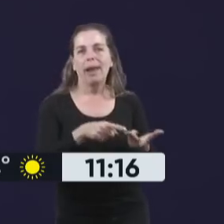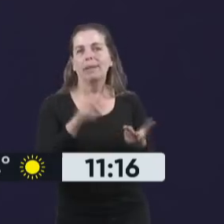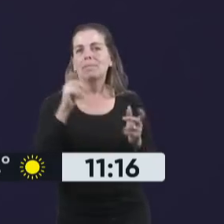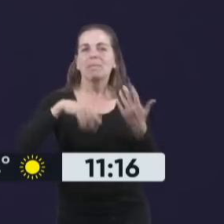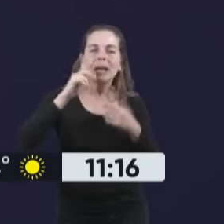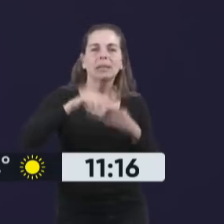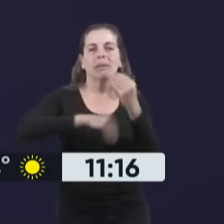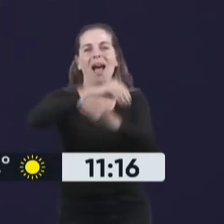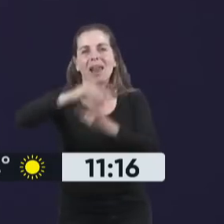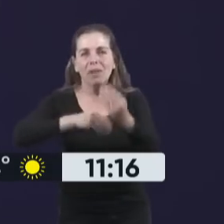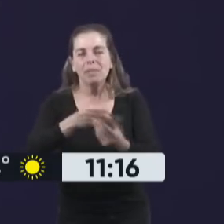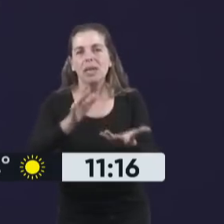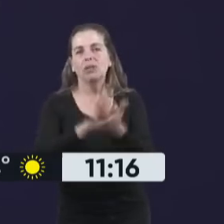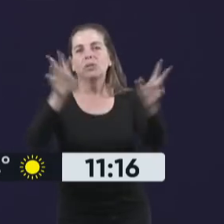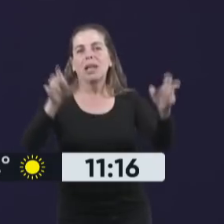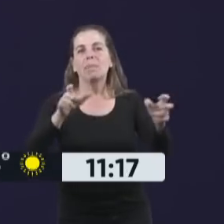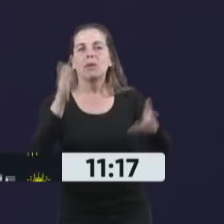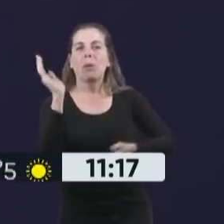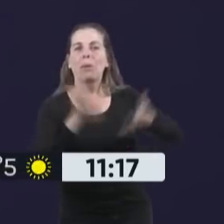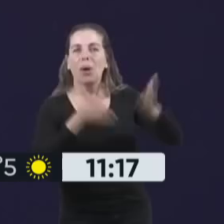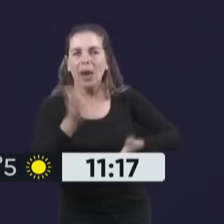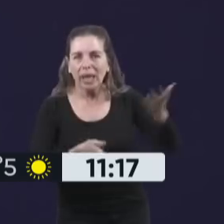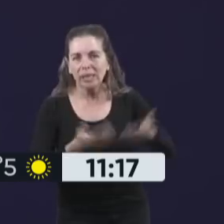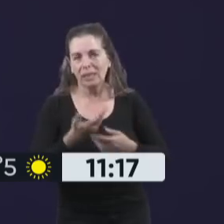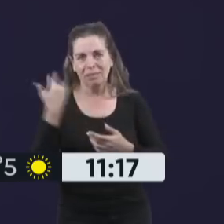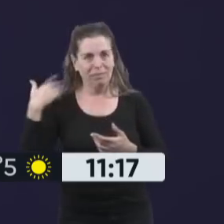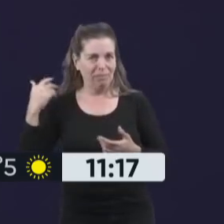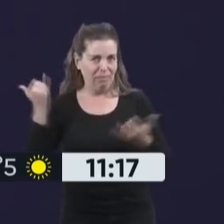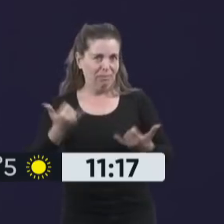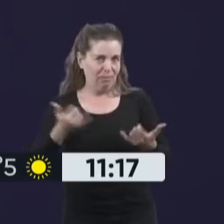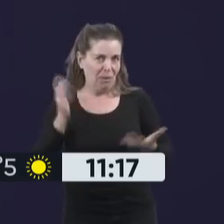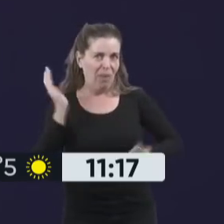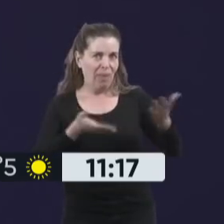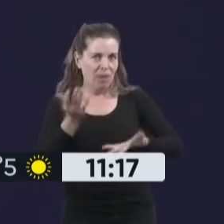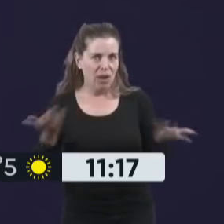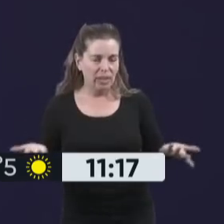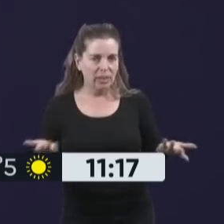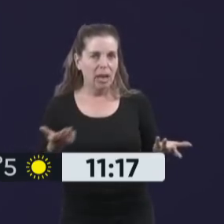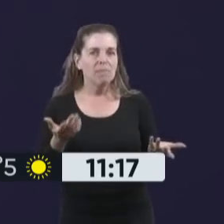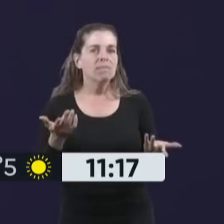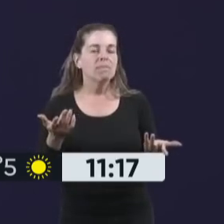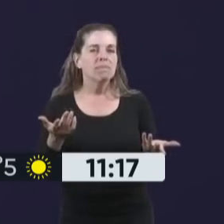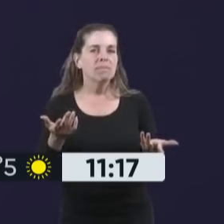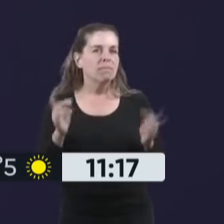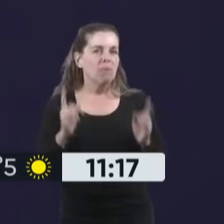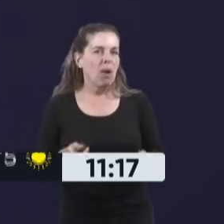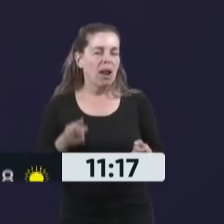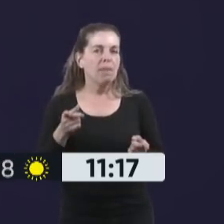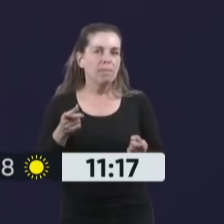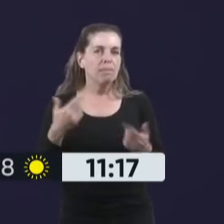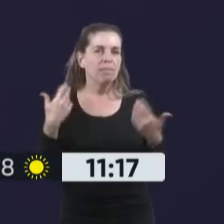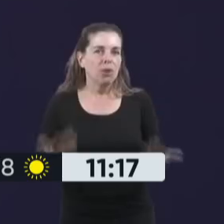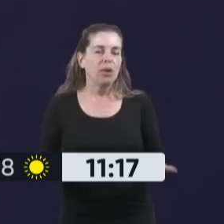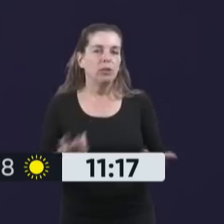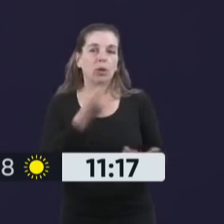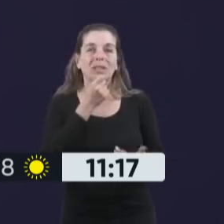en general en términos de violencia, era total. Así que no hay ningún tipo de inconveniente con que efectivamente